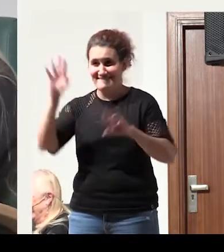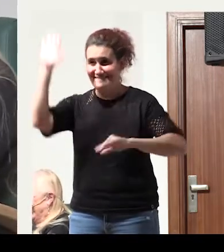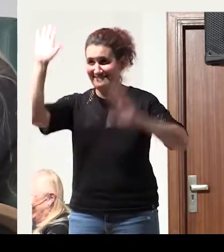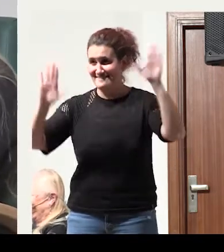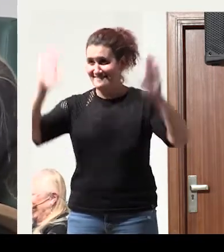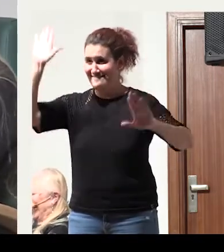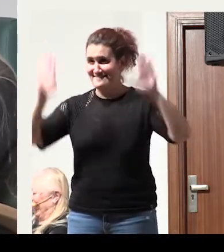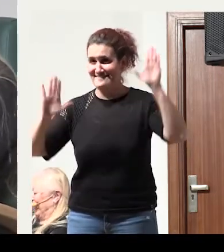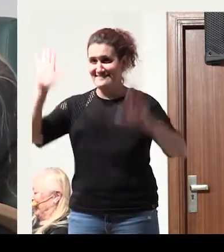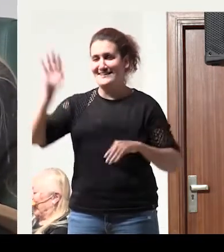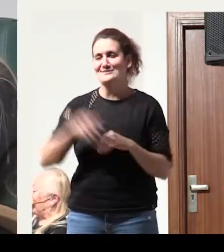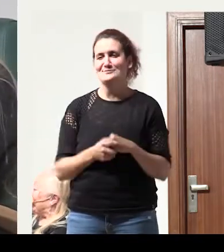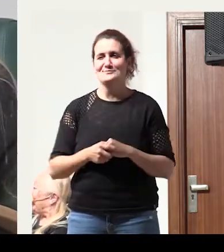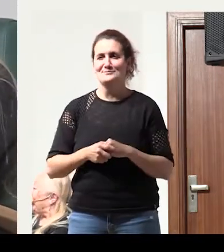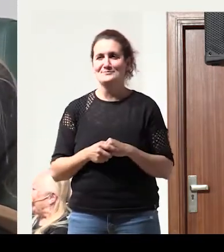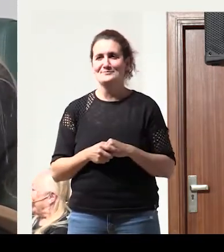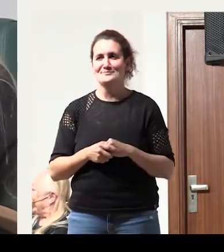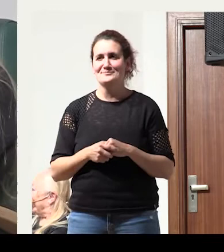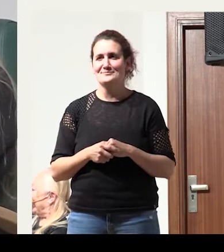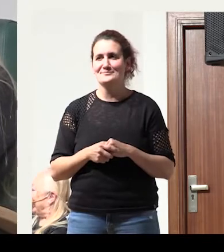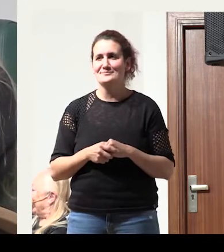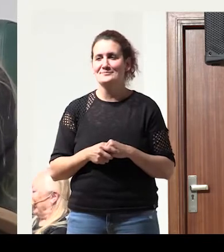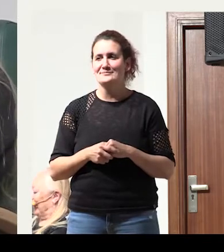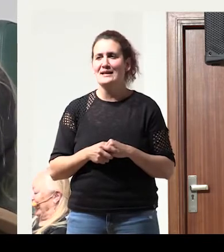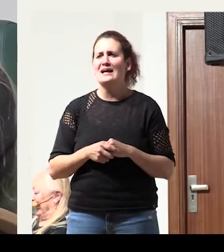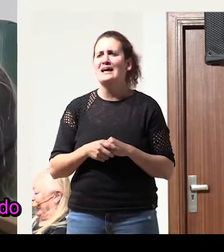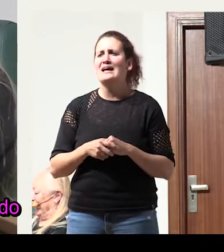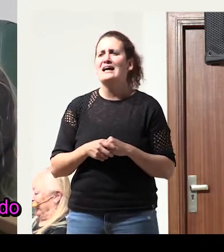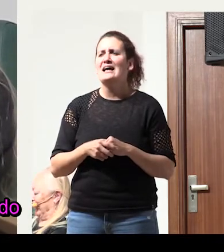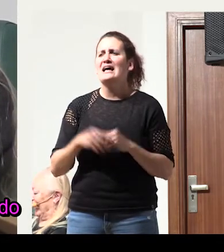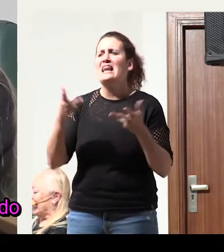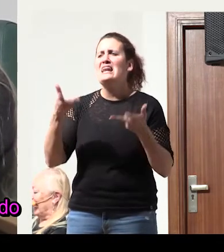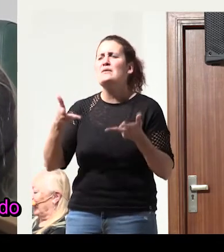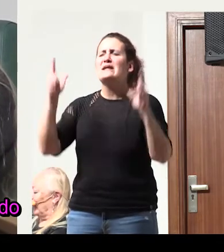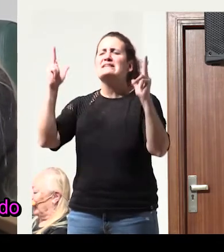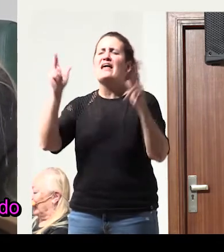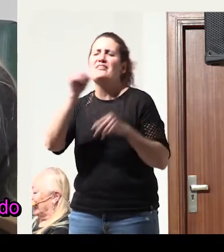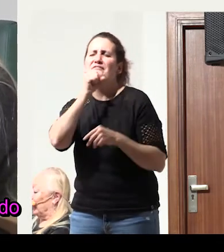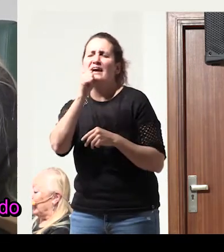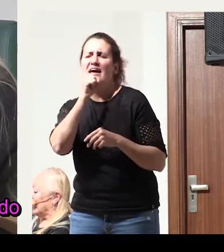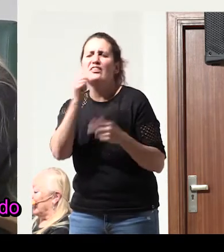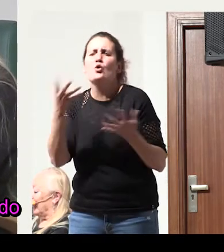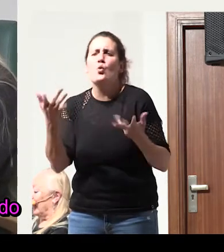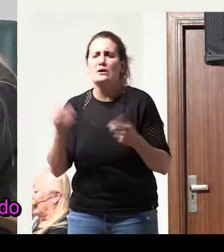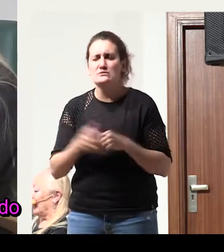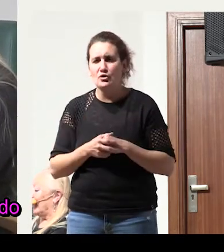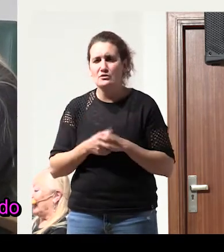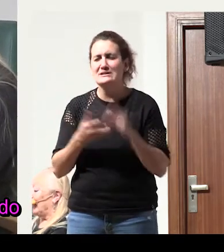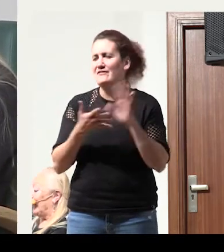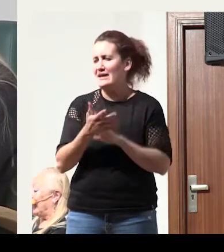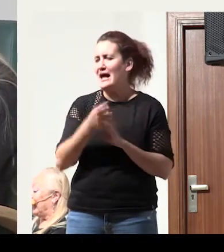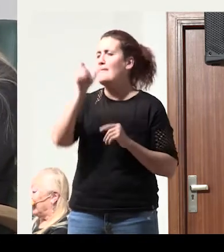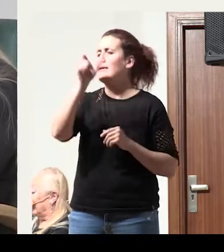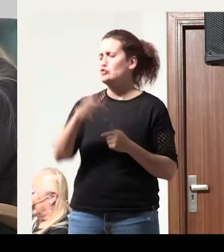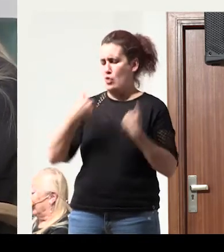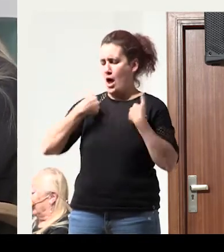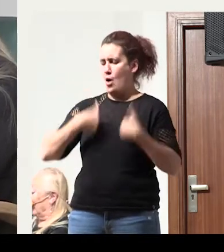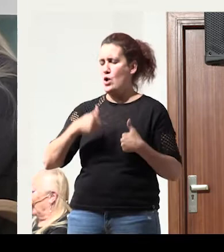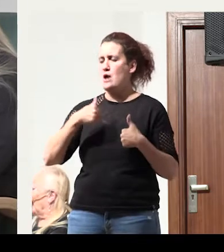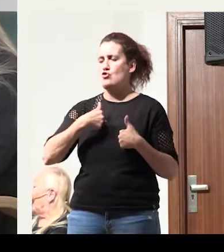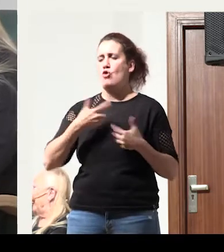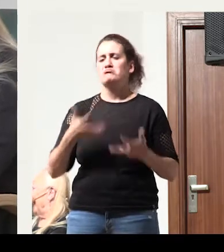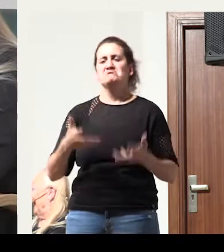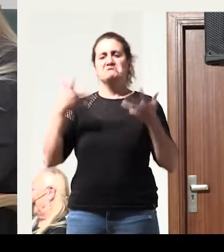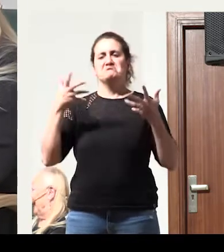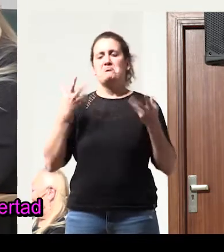A ver, ¿cuánto de libertad tiene la vejez? ¿Es algo que una se ha ganado a lo largo de la vida o ha